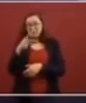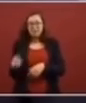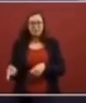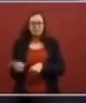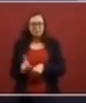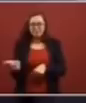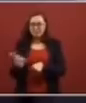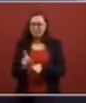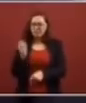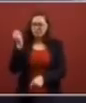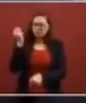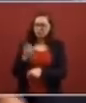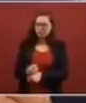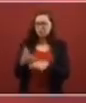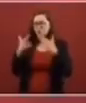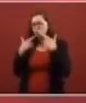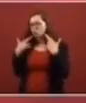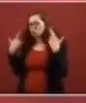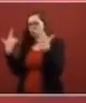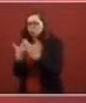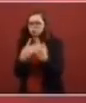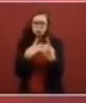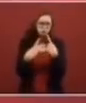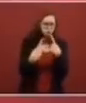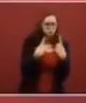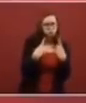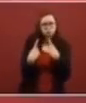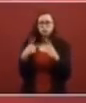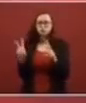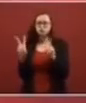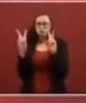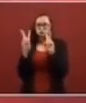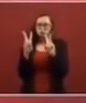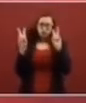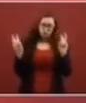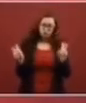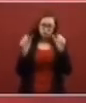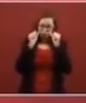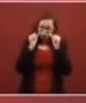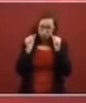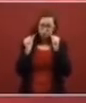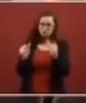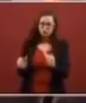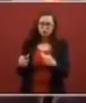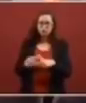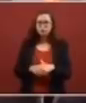reuniendo temprano para atender esta demanda